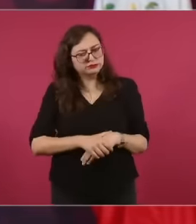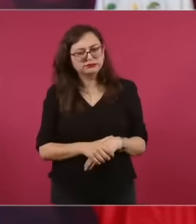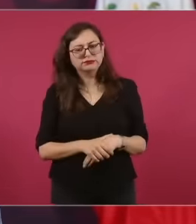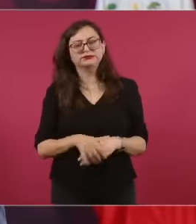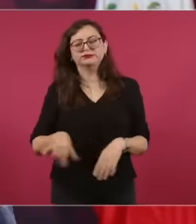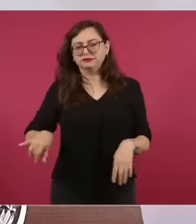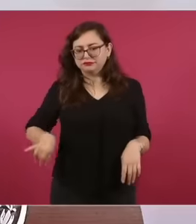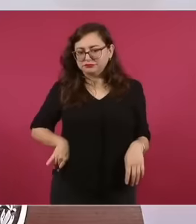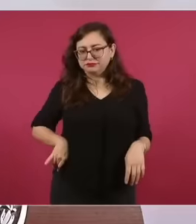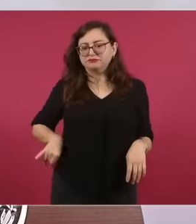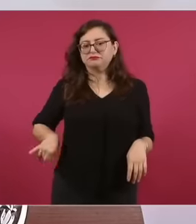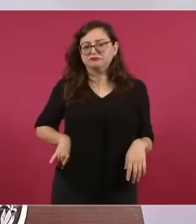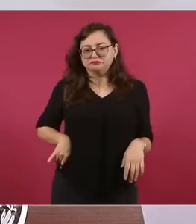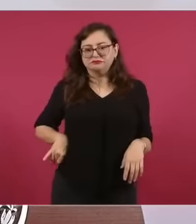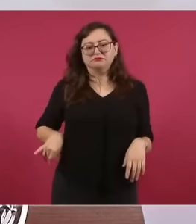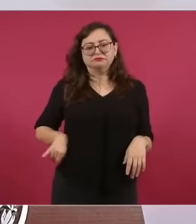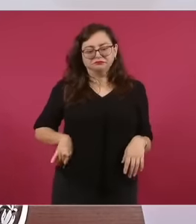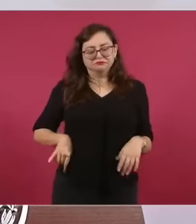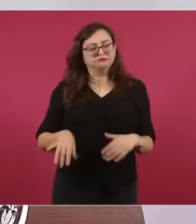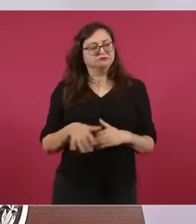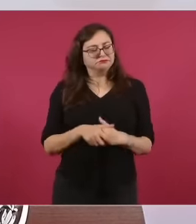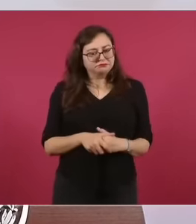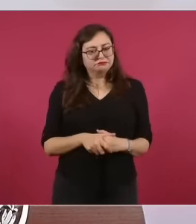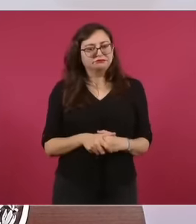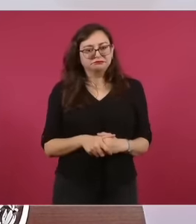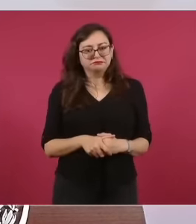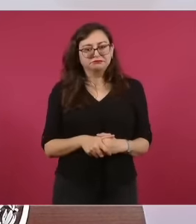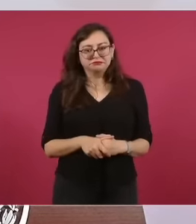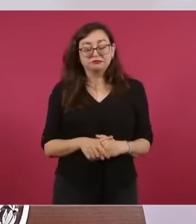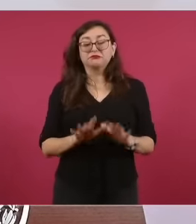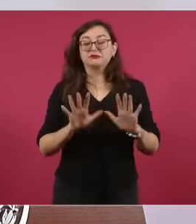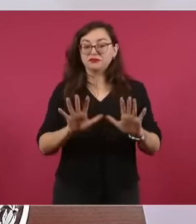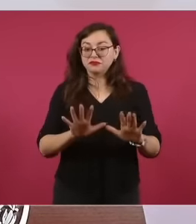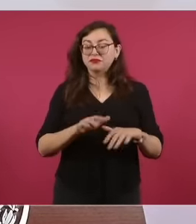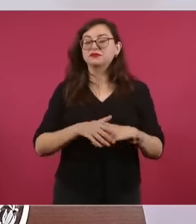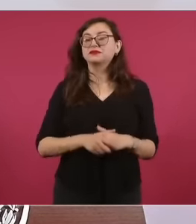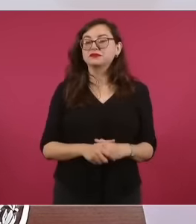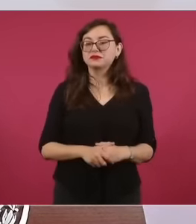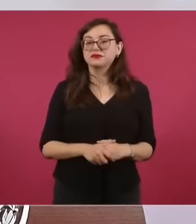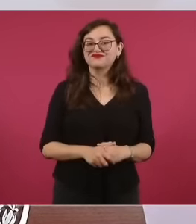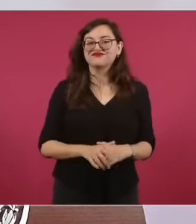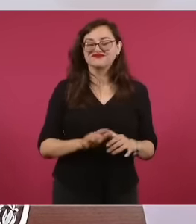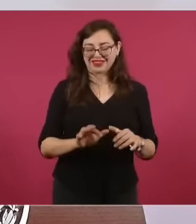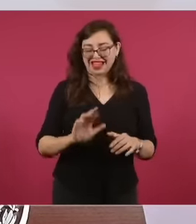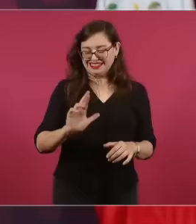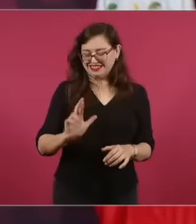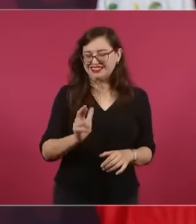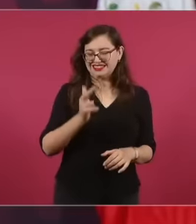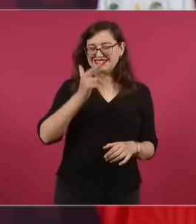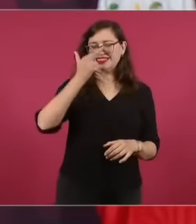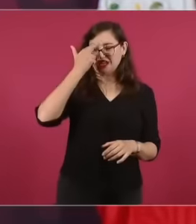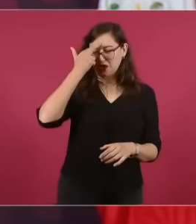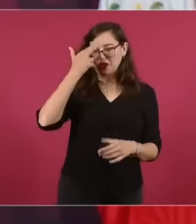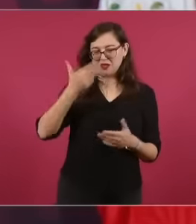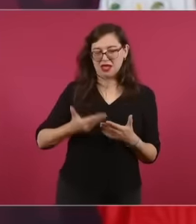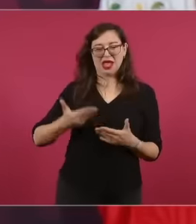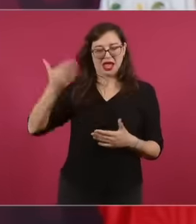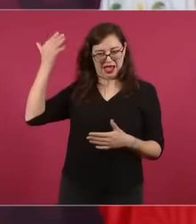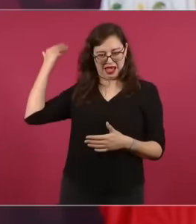están saliendo muy bien las cosas. Ah, y les decía que cuando estábamos